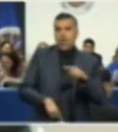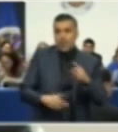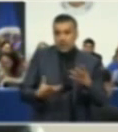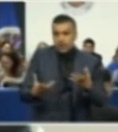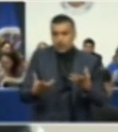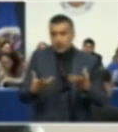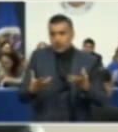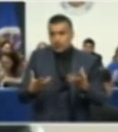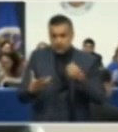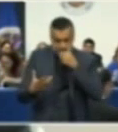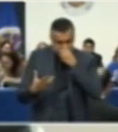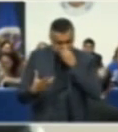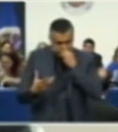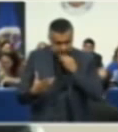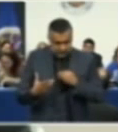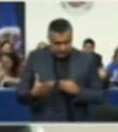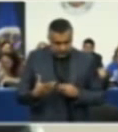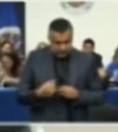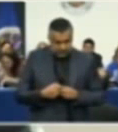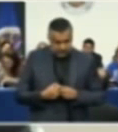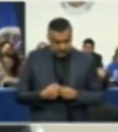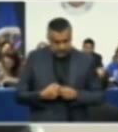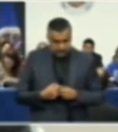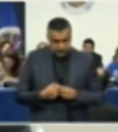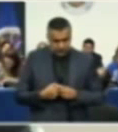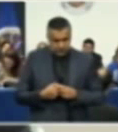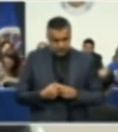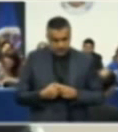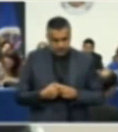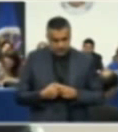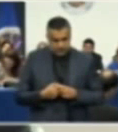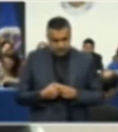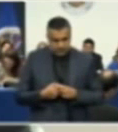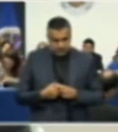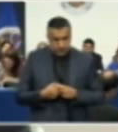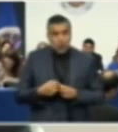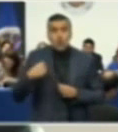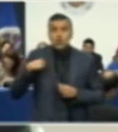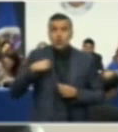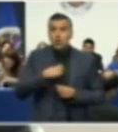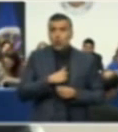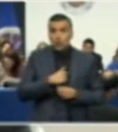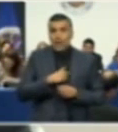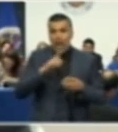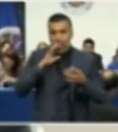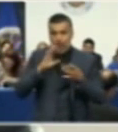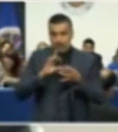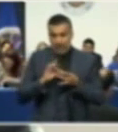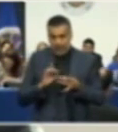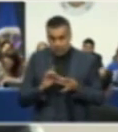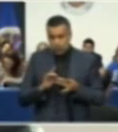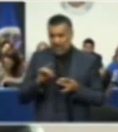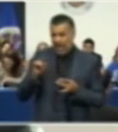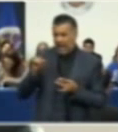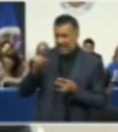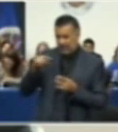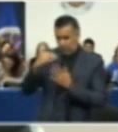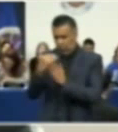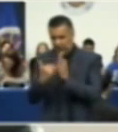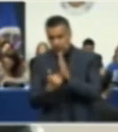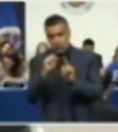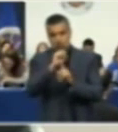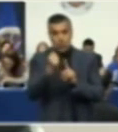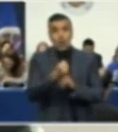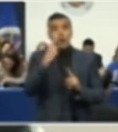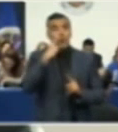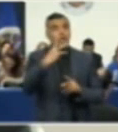no pueden sacar un celular, esos casos cotidianos, ¿no? Nos referimos especialmente a esta situación porque en el